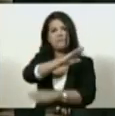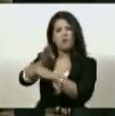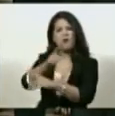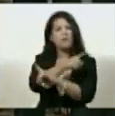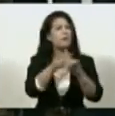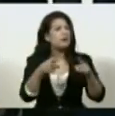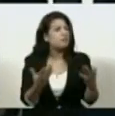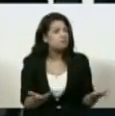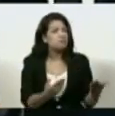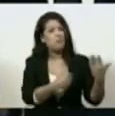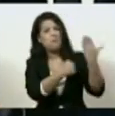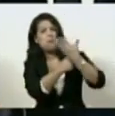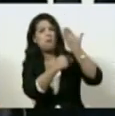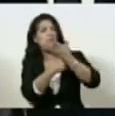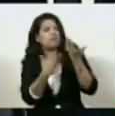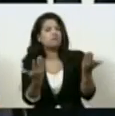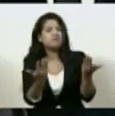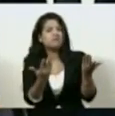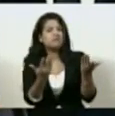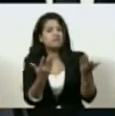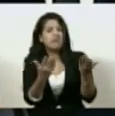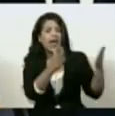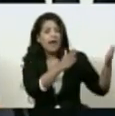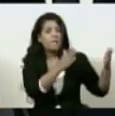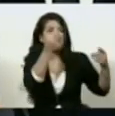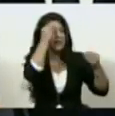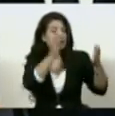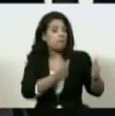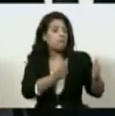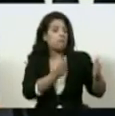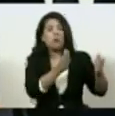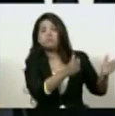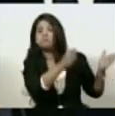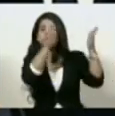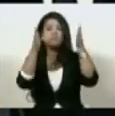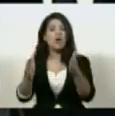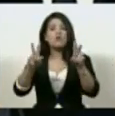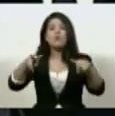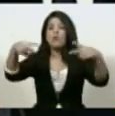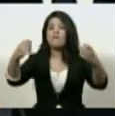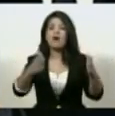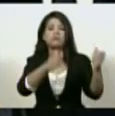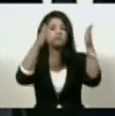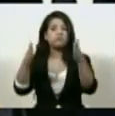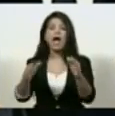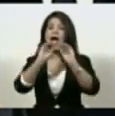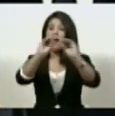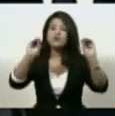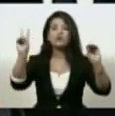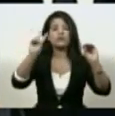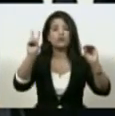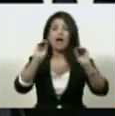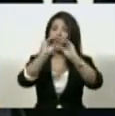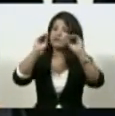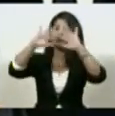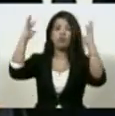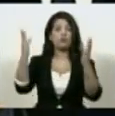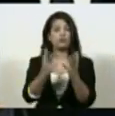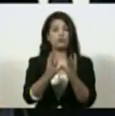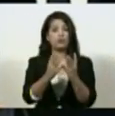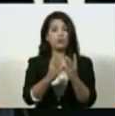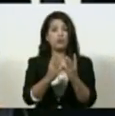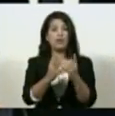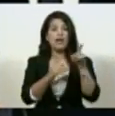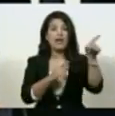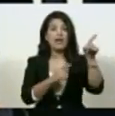otra etapa. Eso es lo que quiero advertirle al pueblo venezolano y al mundo. Estamos en otro nivel. Ya no está amenazando